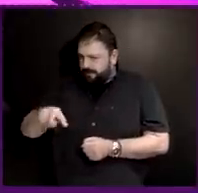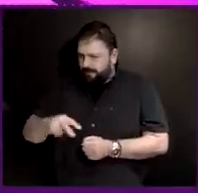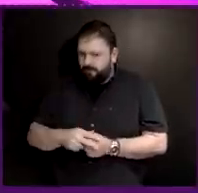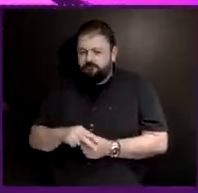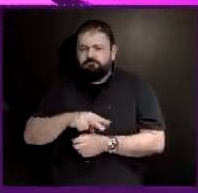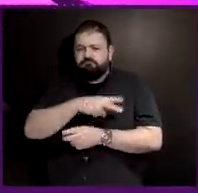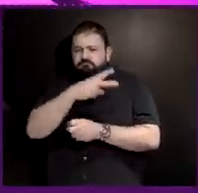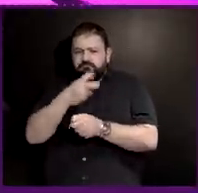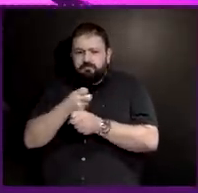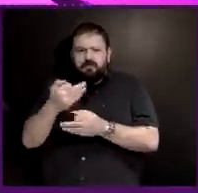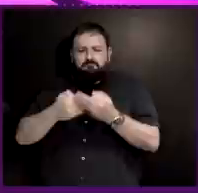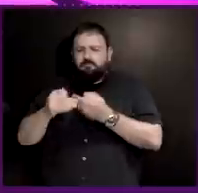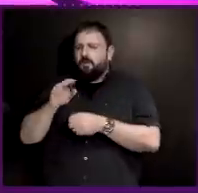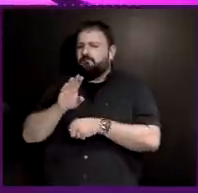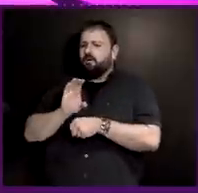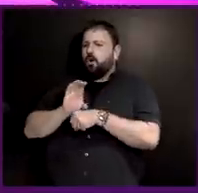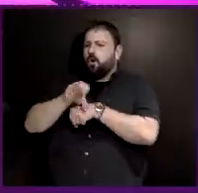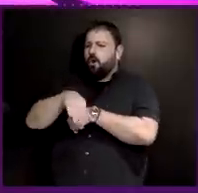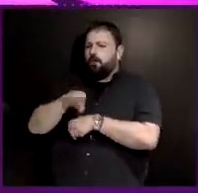en Bogotá, Colombia.